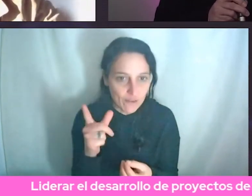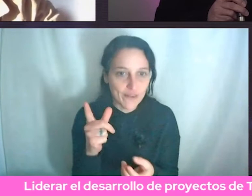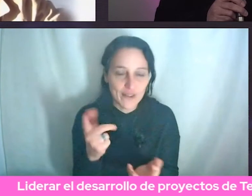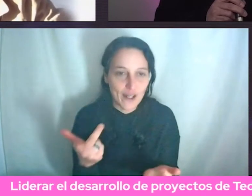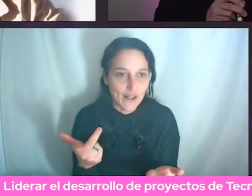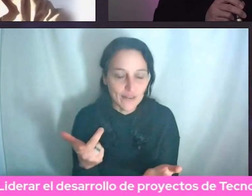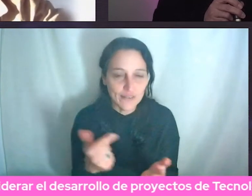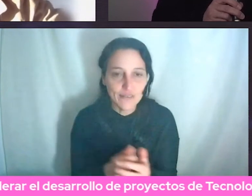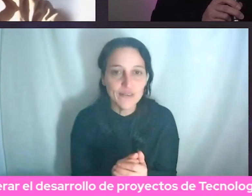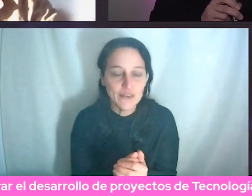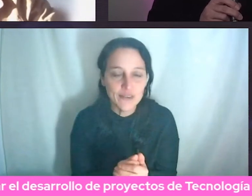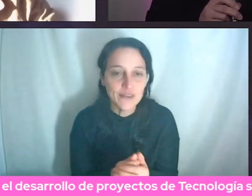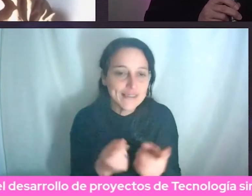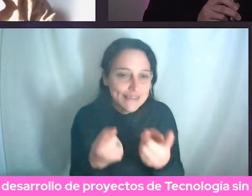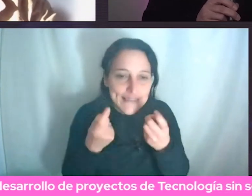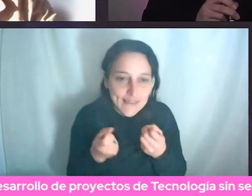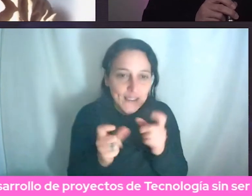proyecto.